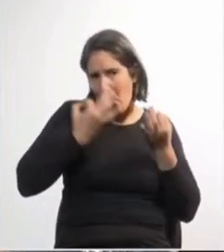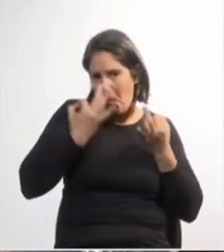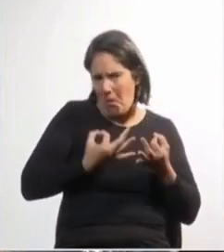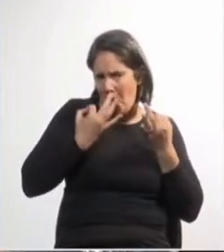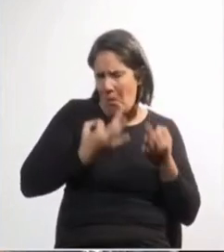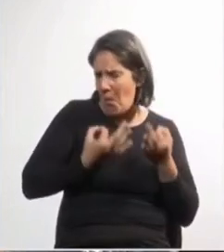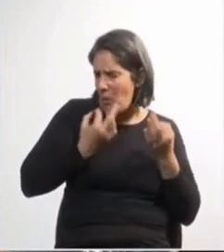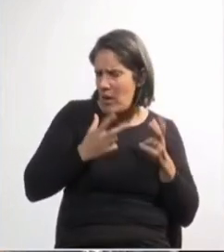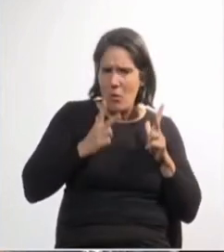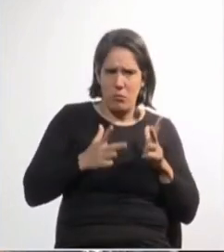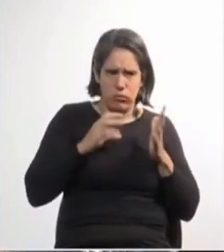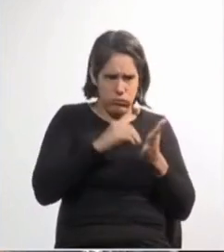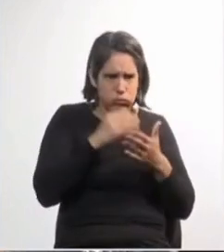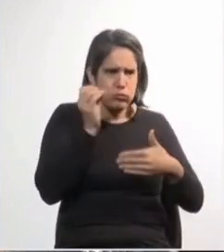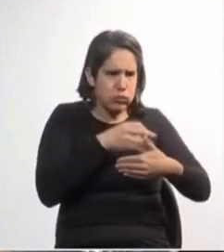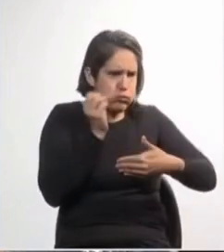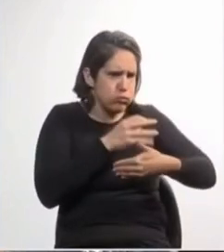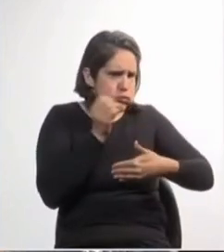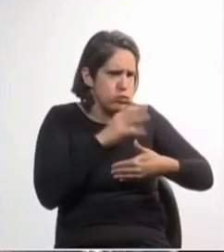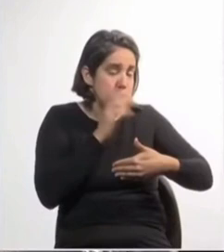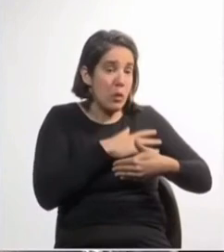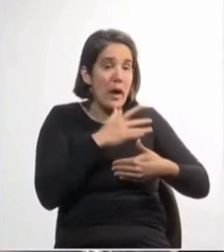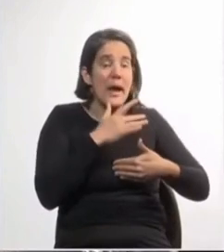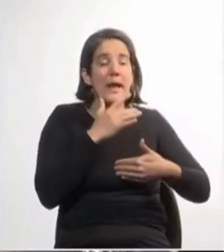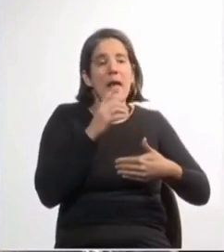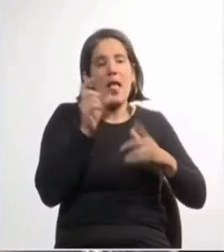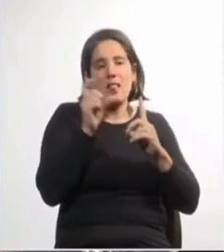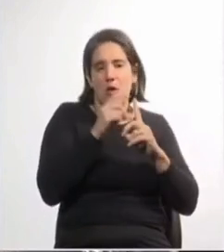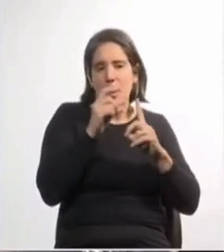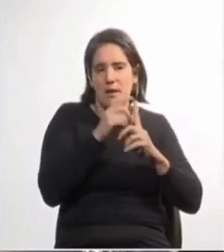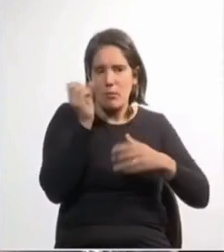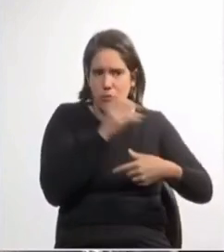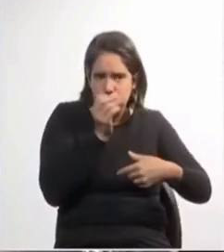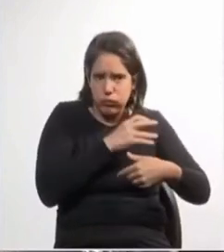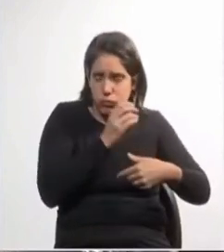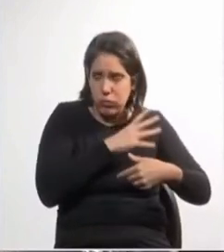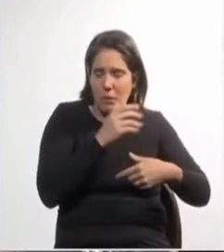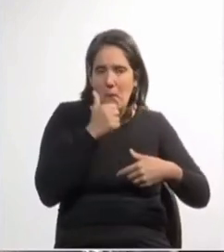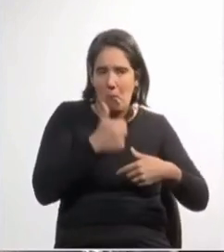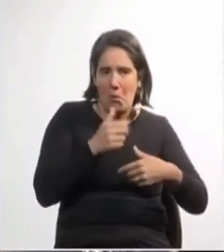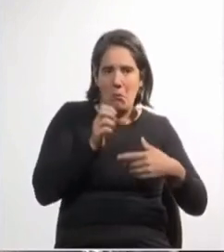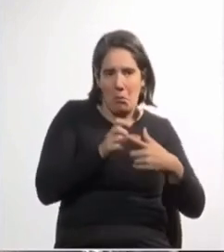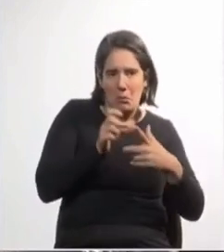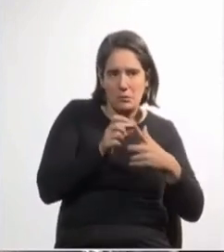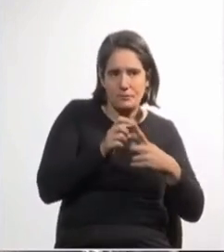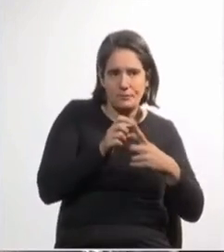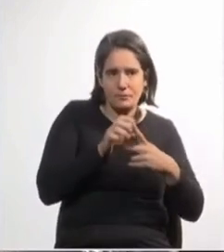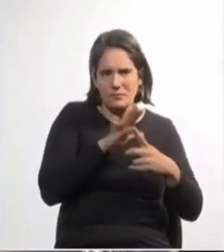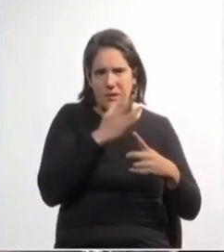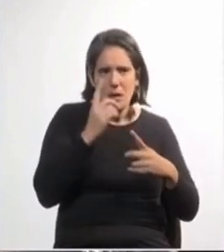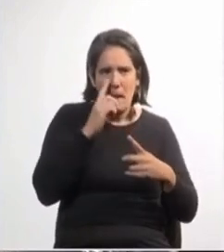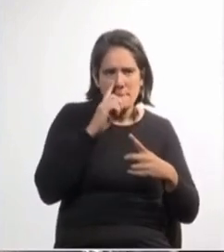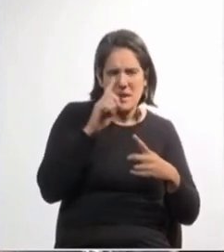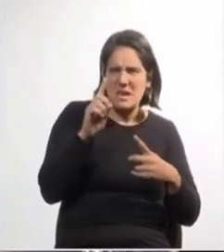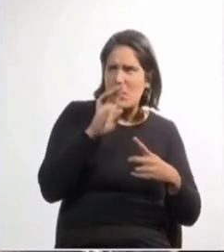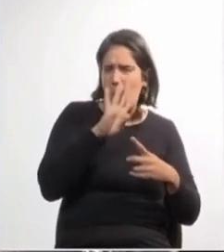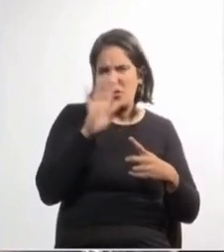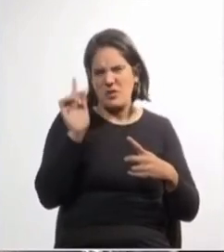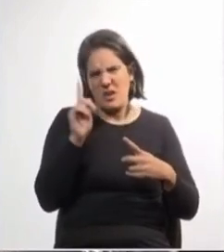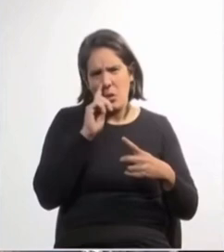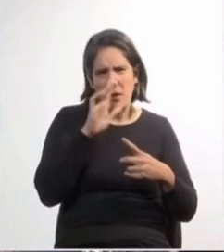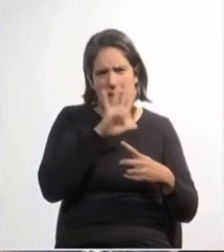con 16.000 millones de dólares de activos en dólares y con un patrimonio que rondaba los